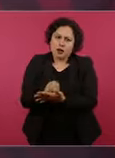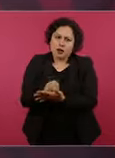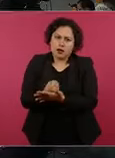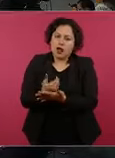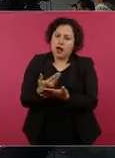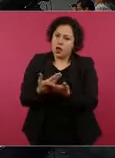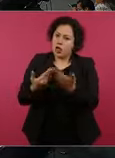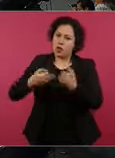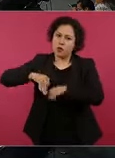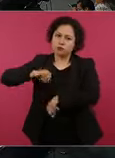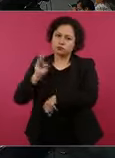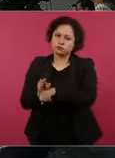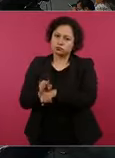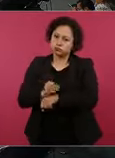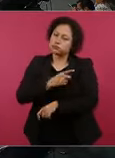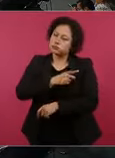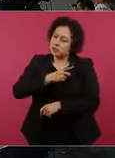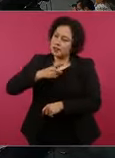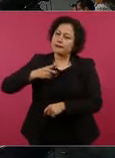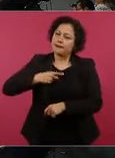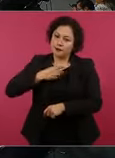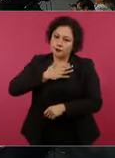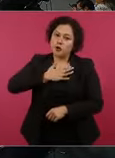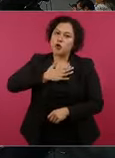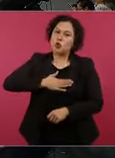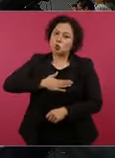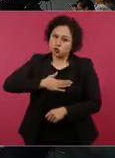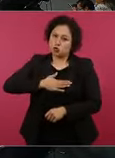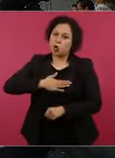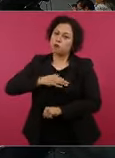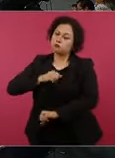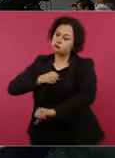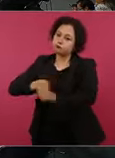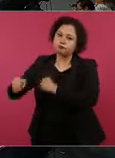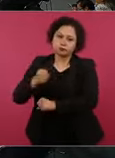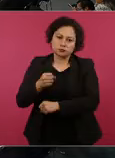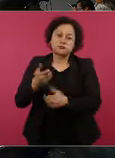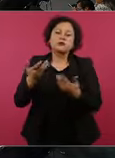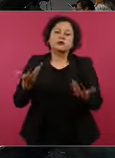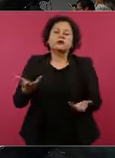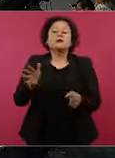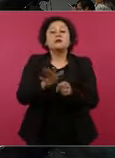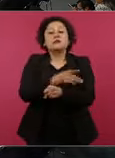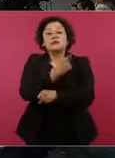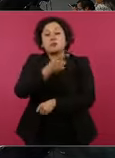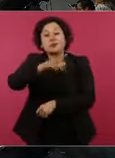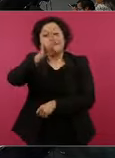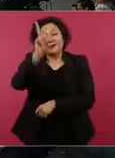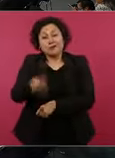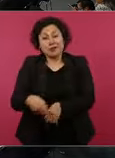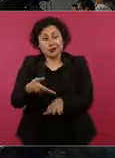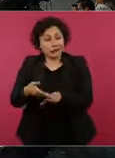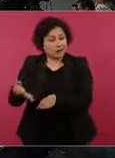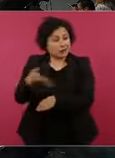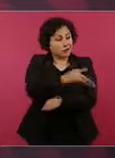Porque cuando el peor momento del periodo neoliberal,